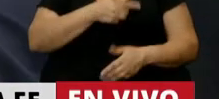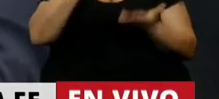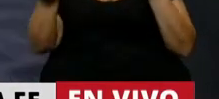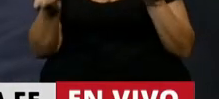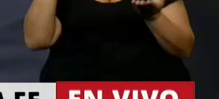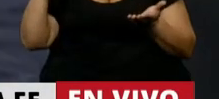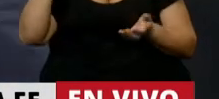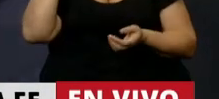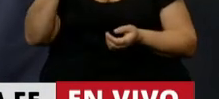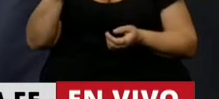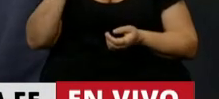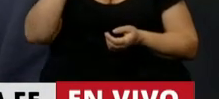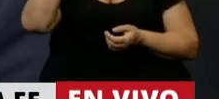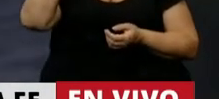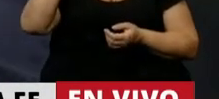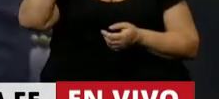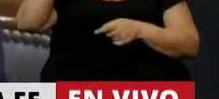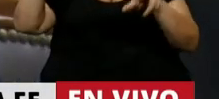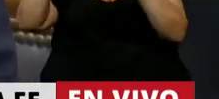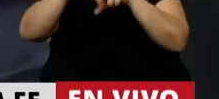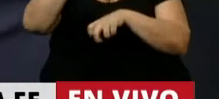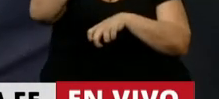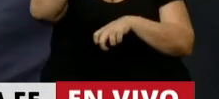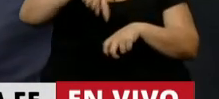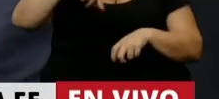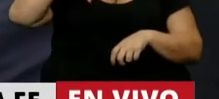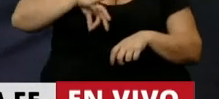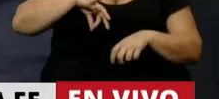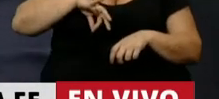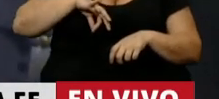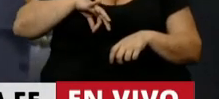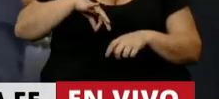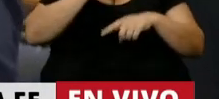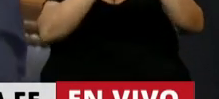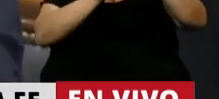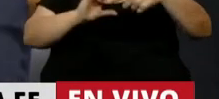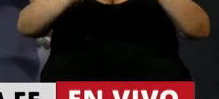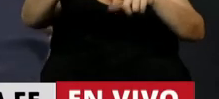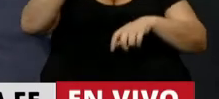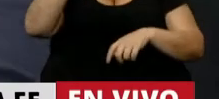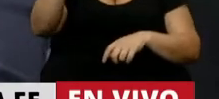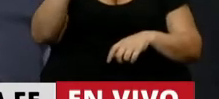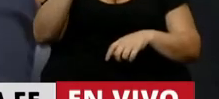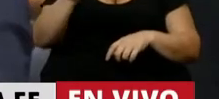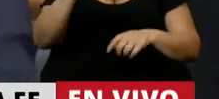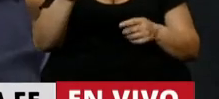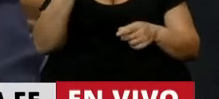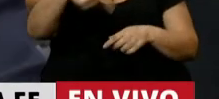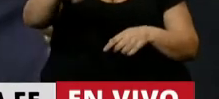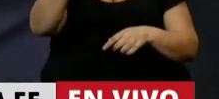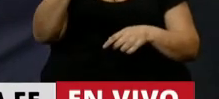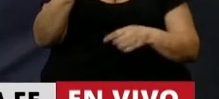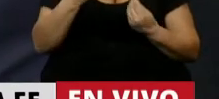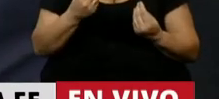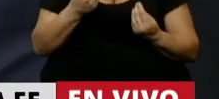a la fórmula A, que es 50 recaudación y 50 salario. En la fórmula dice que al mes de diciembre se le va a aplicar a los